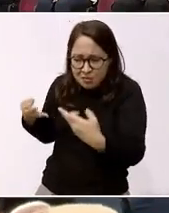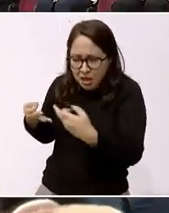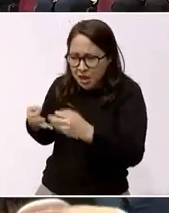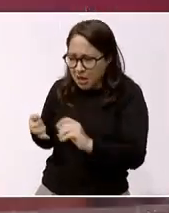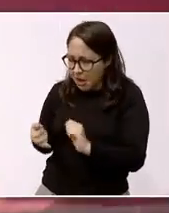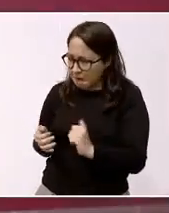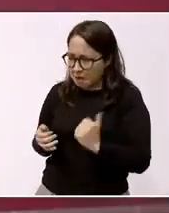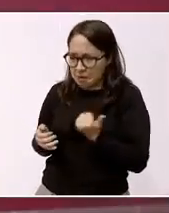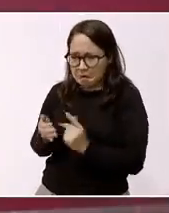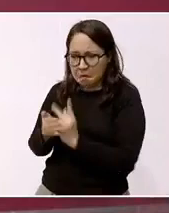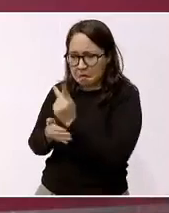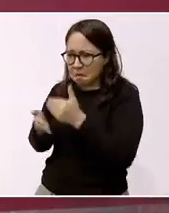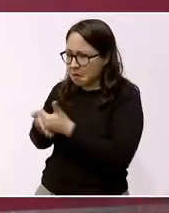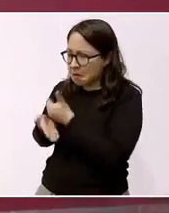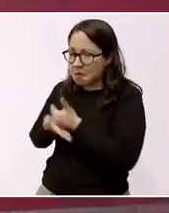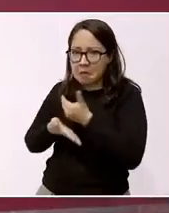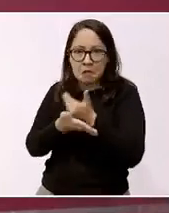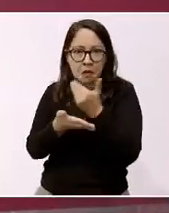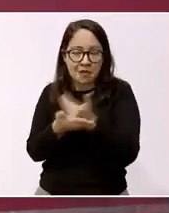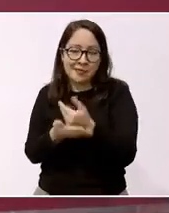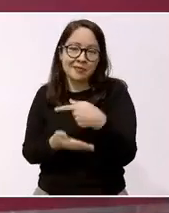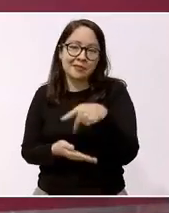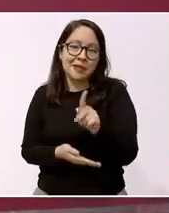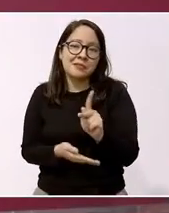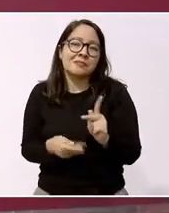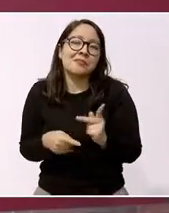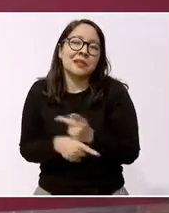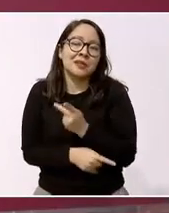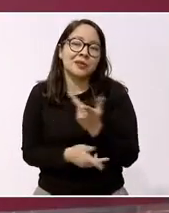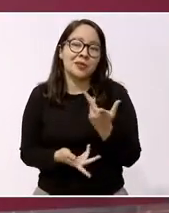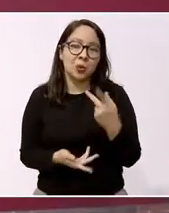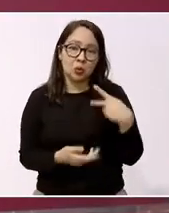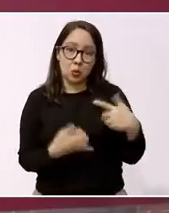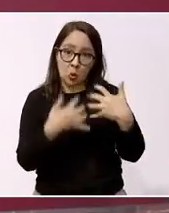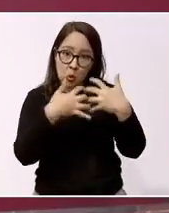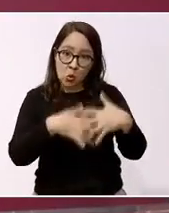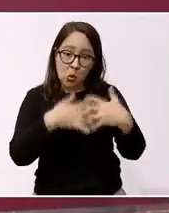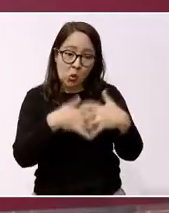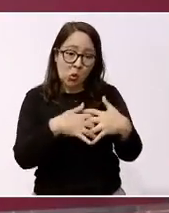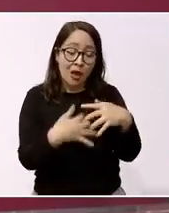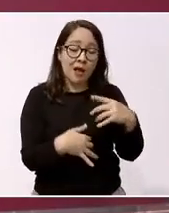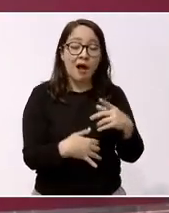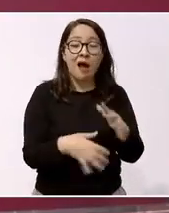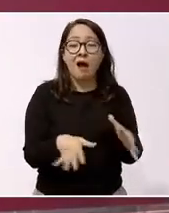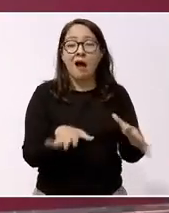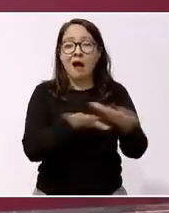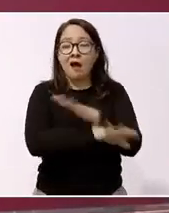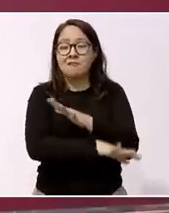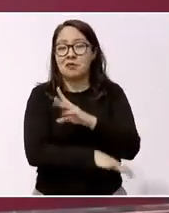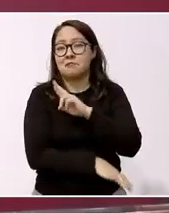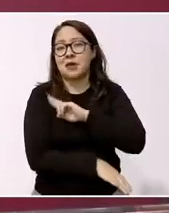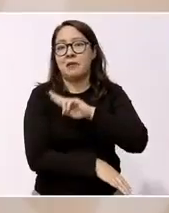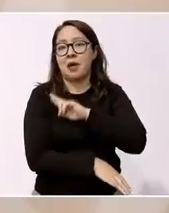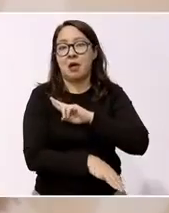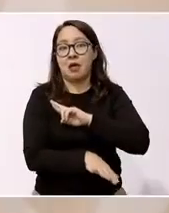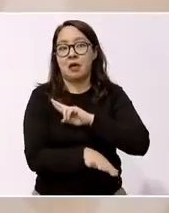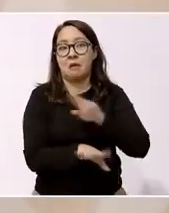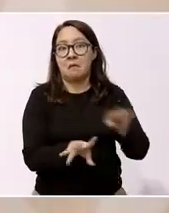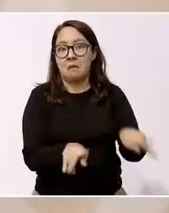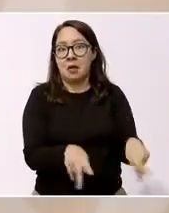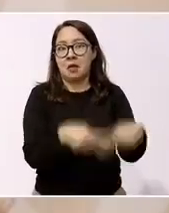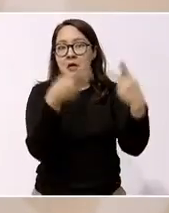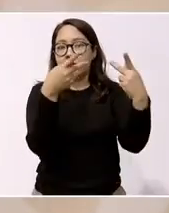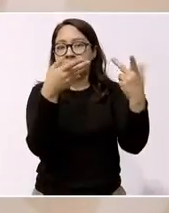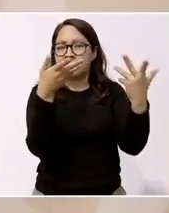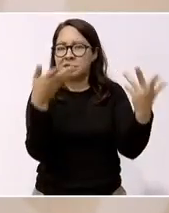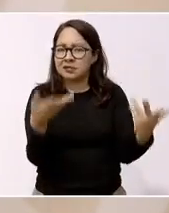las plantas, privatizaron las plantas. Nosotros